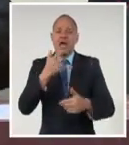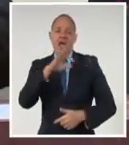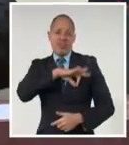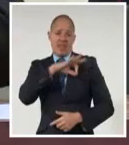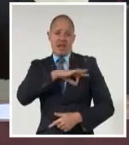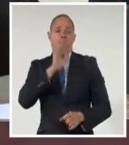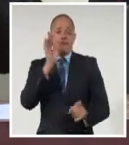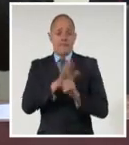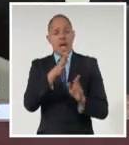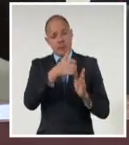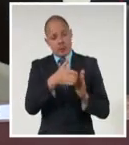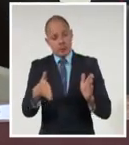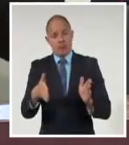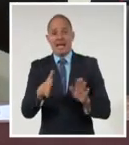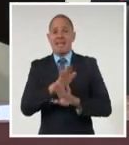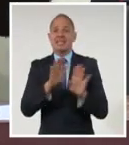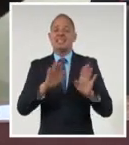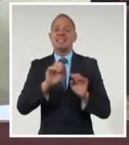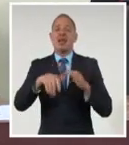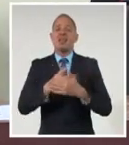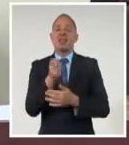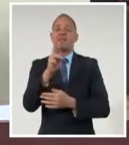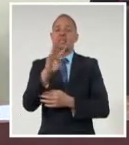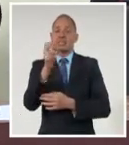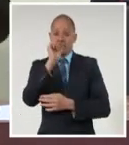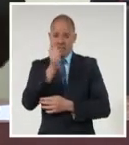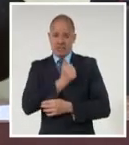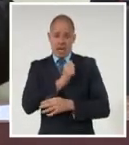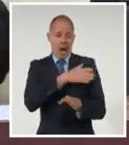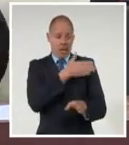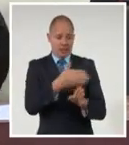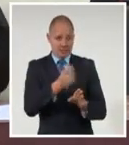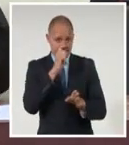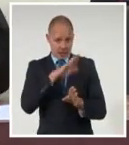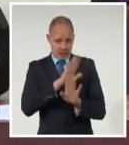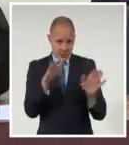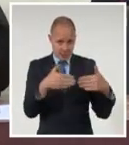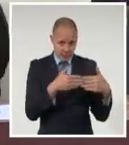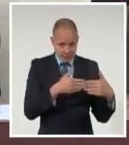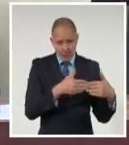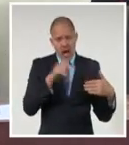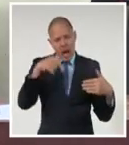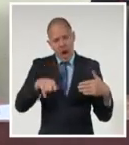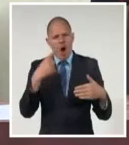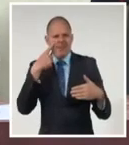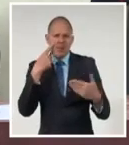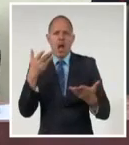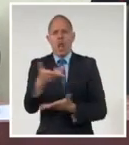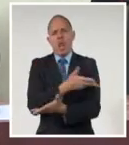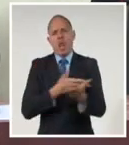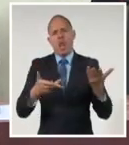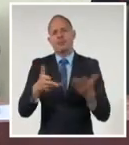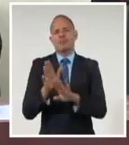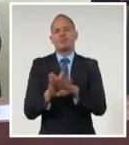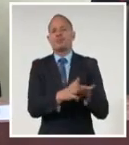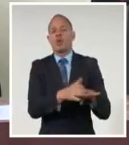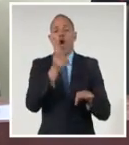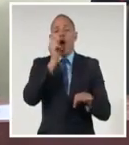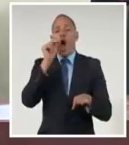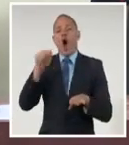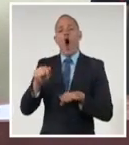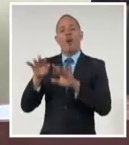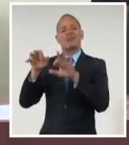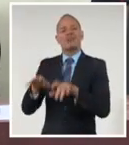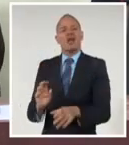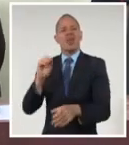electores, finalizado el pasado 23 de diciembre. Y por último, el secretario del Consejo de Estado, Homero Acosta Álvarez, expuso